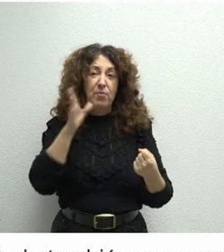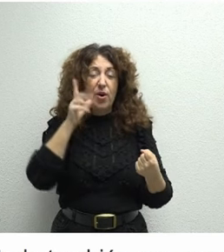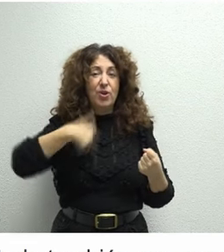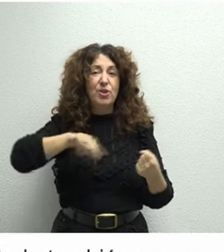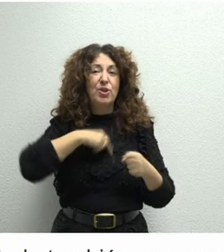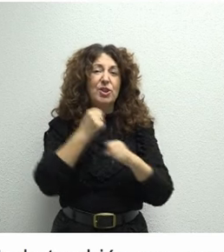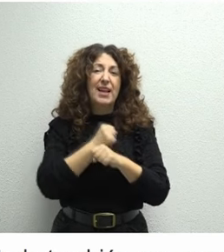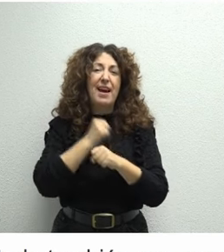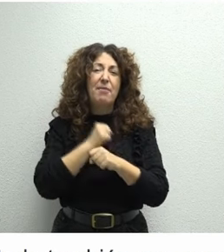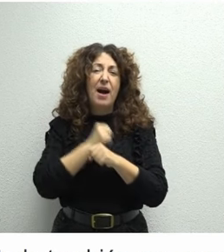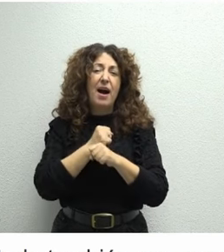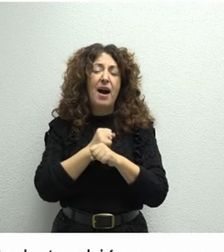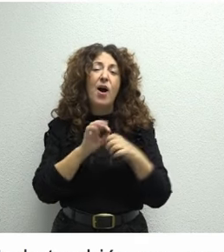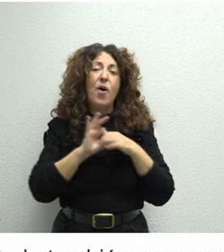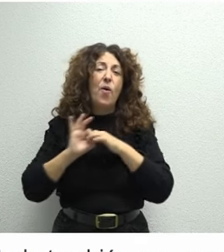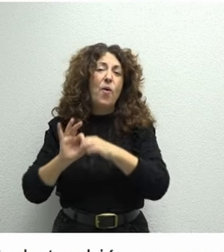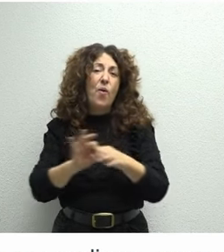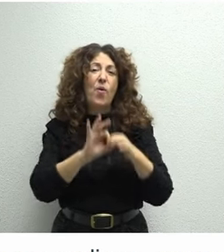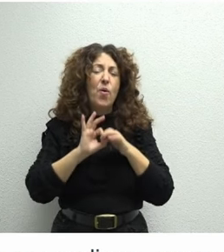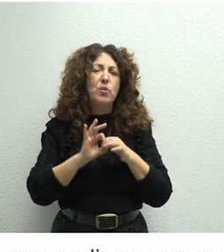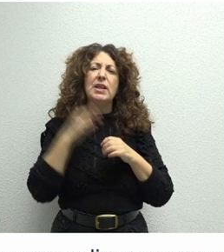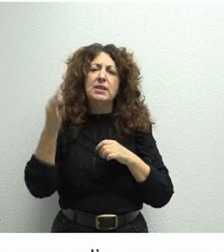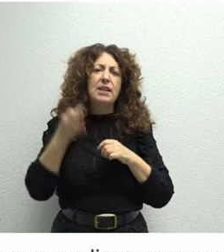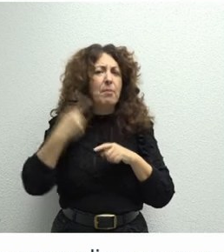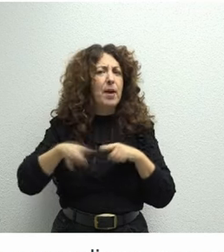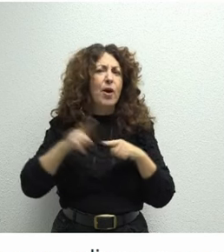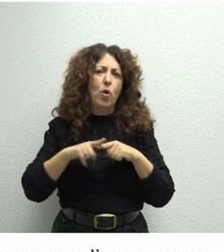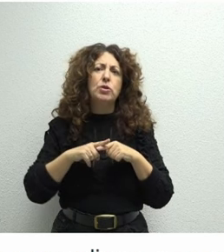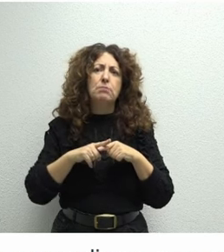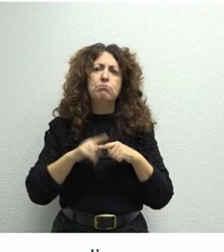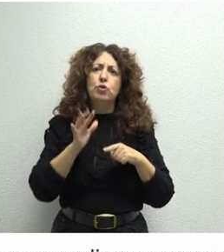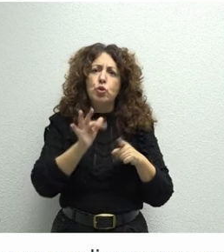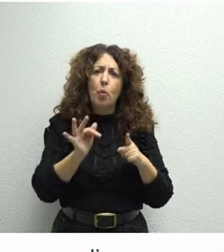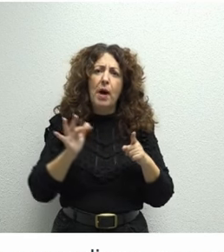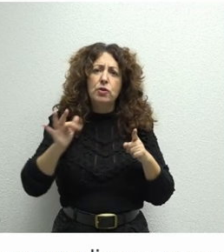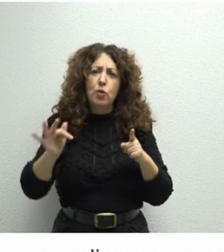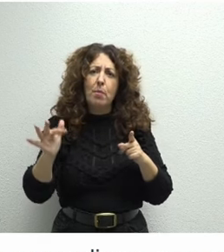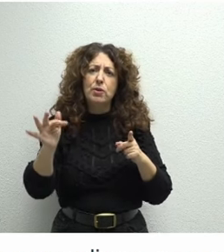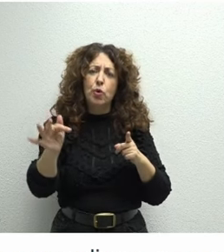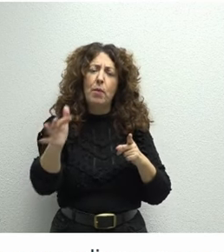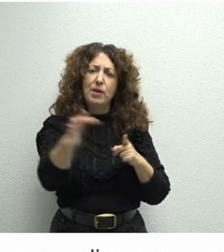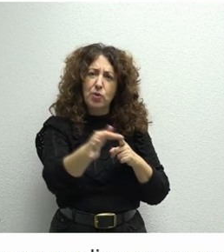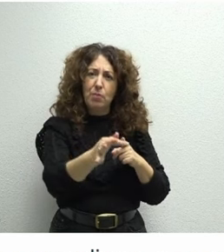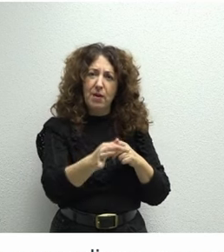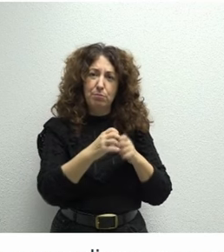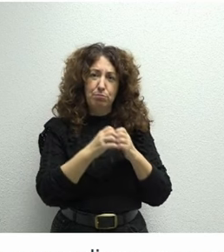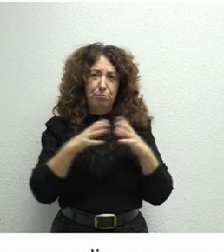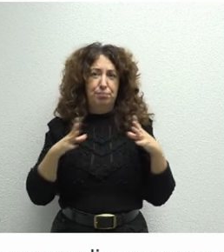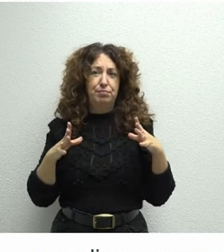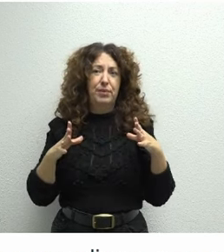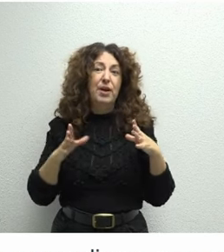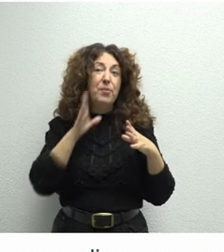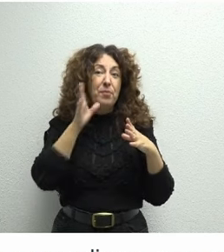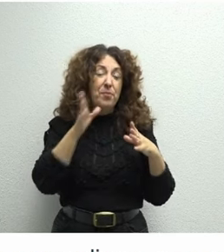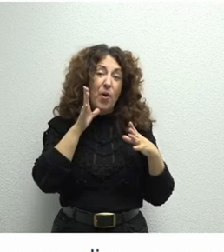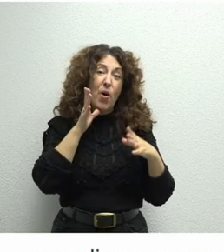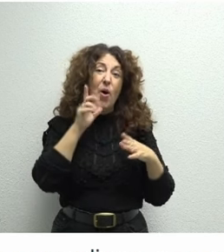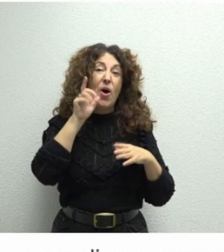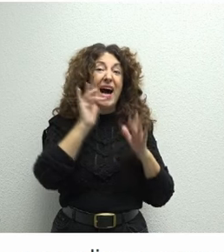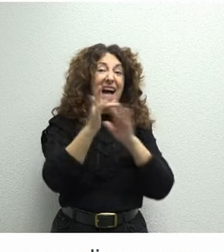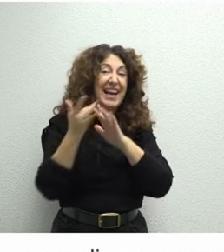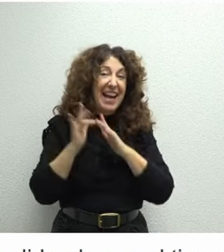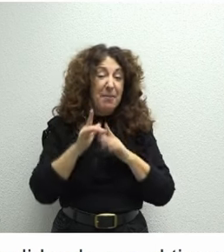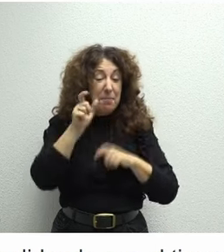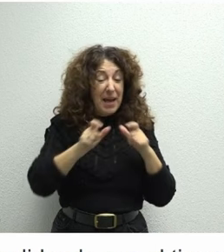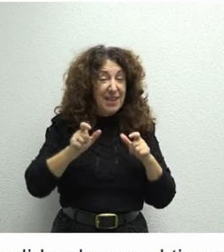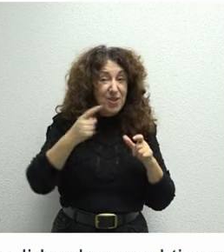trabaja juntos todo suma no y una relación pues creada Porque todos y cada una de las personas que que